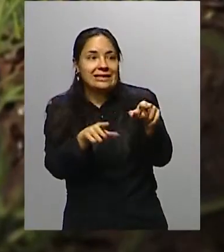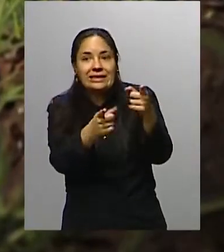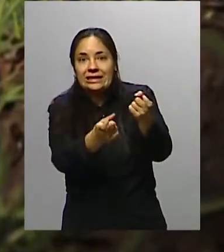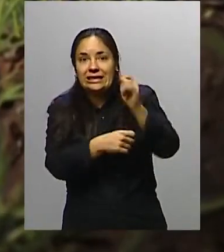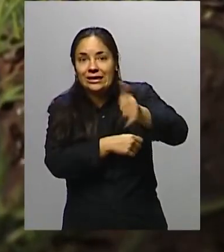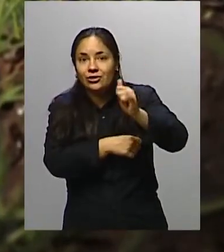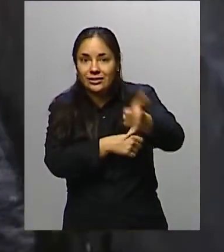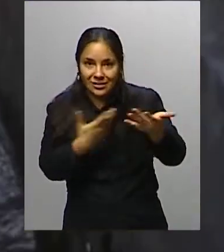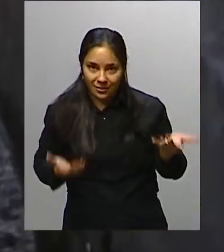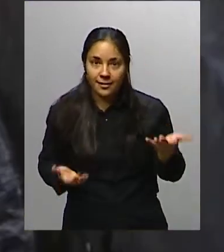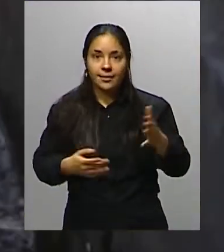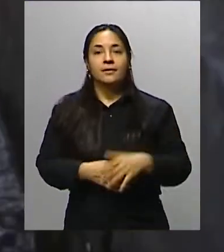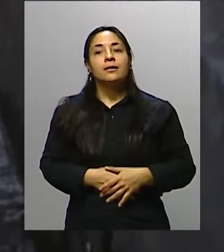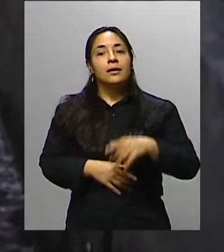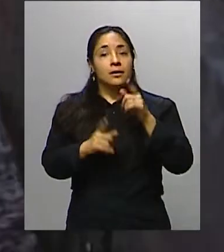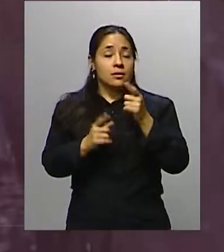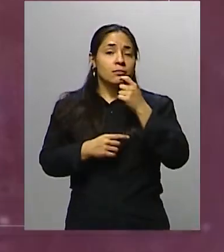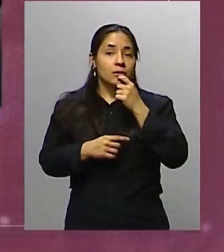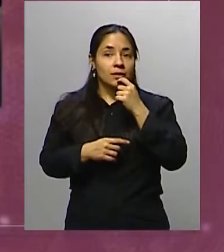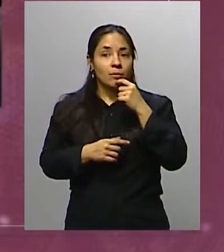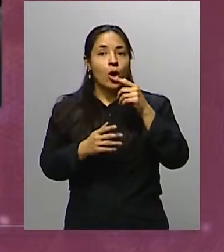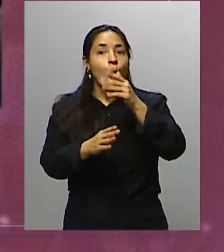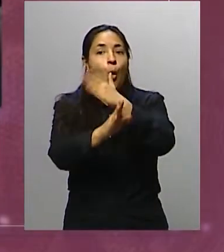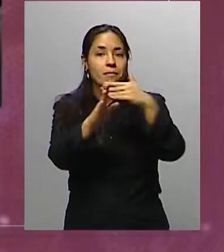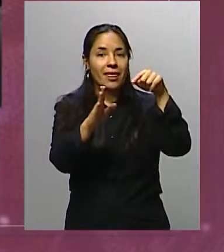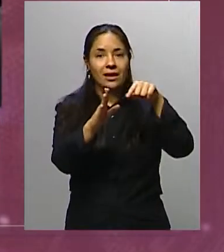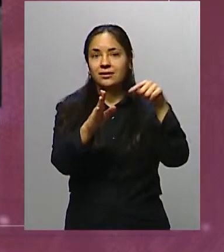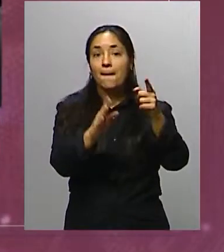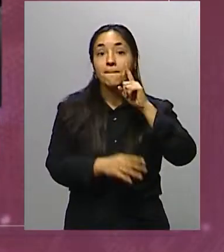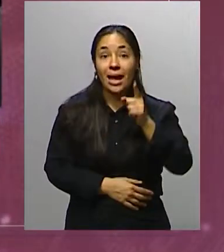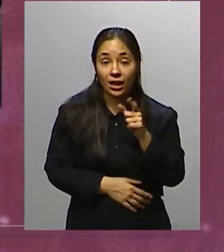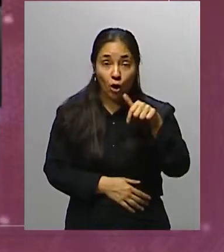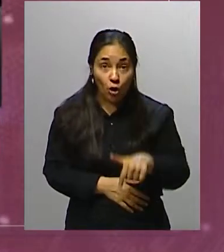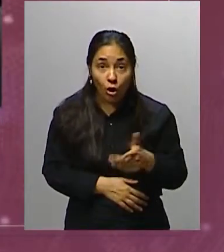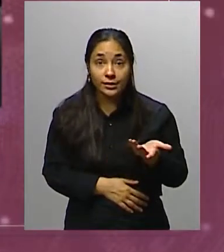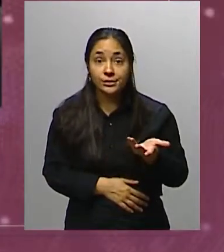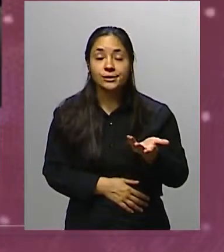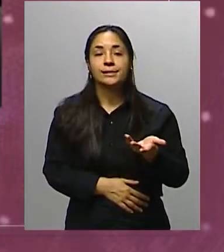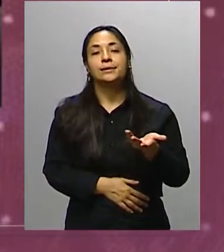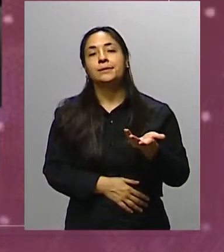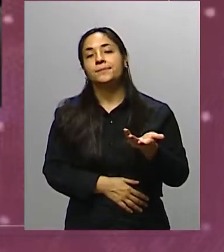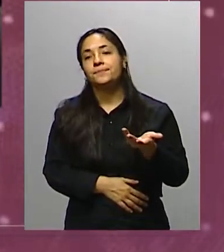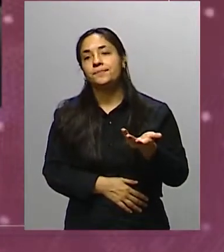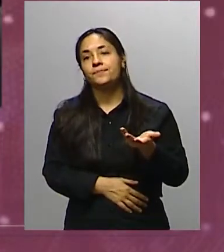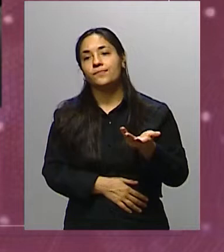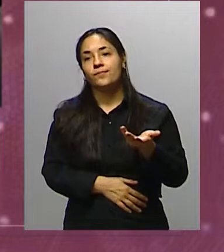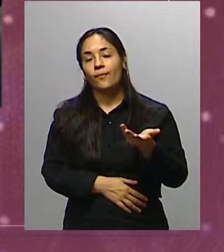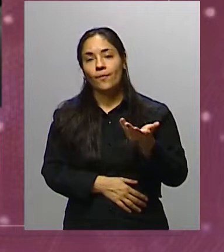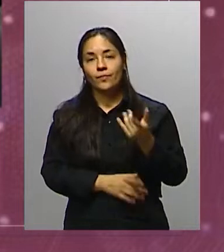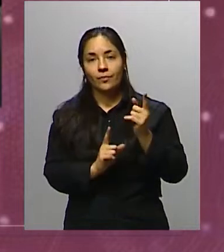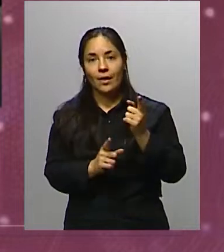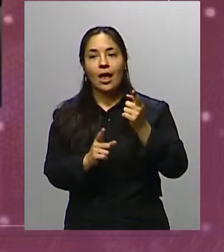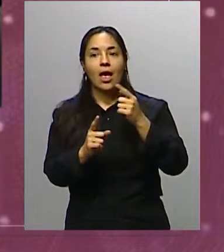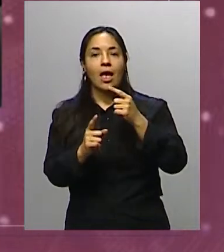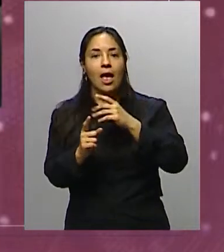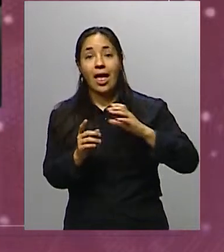Eber, ¿y podríamos decir que estos humedales están en peligro hoy en día? Bueno, en realidad los